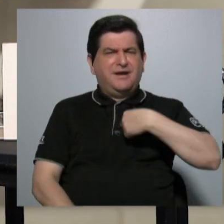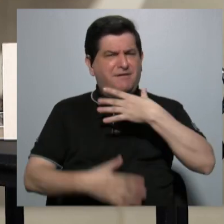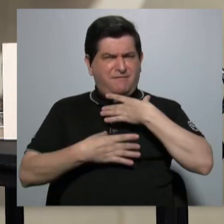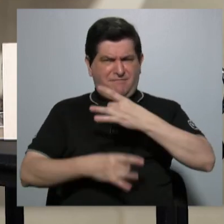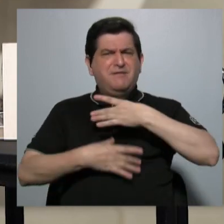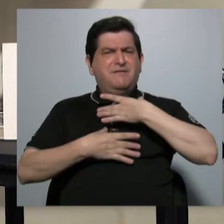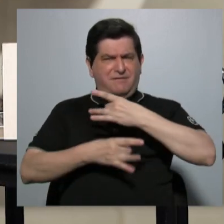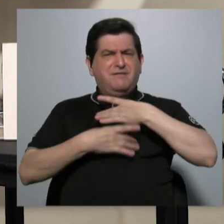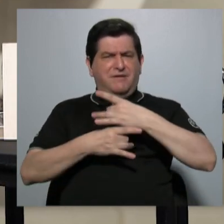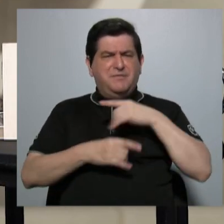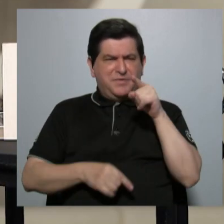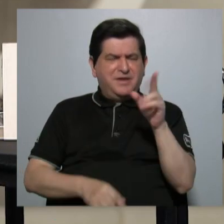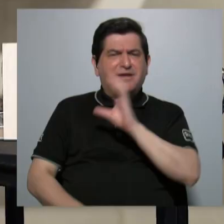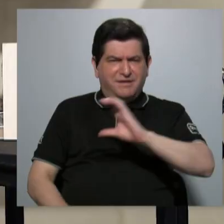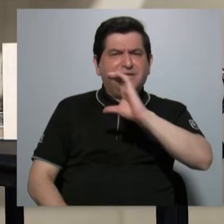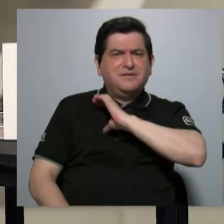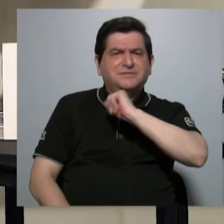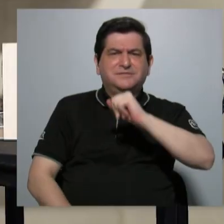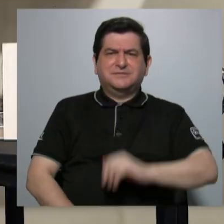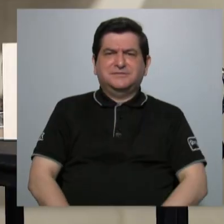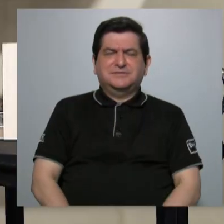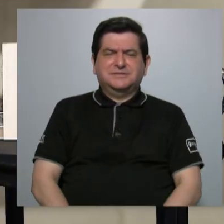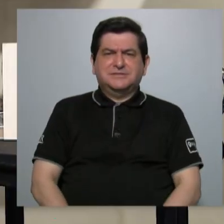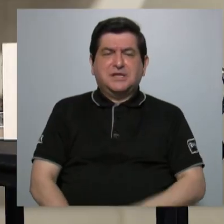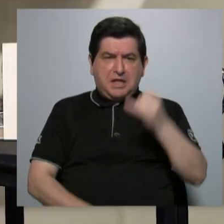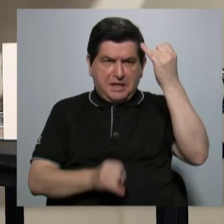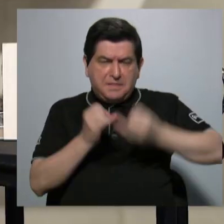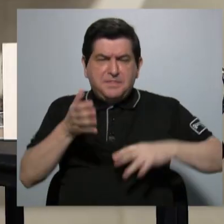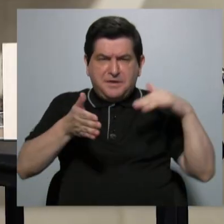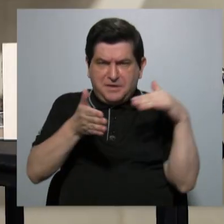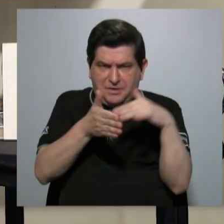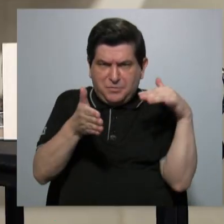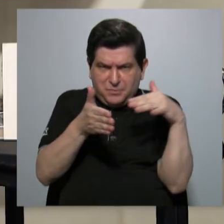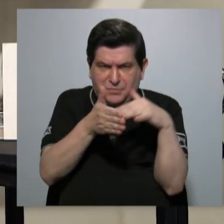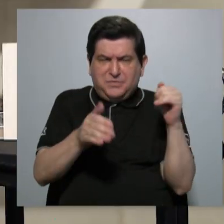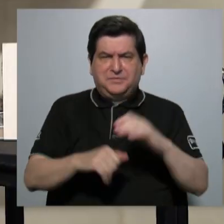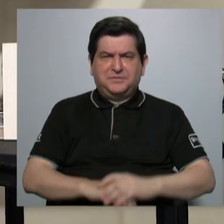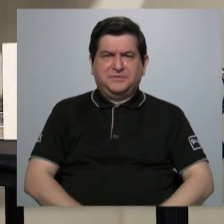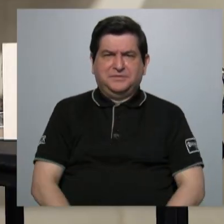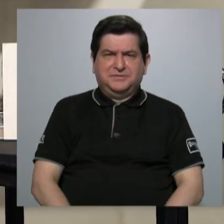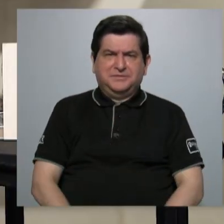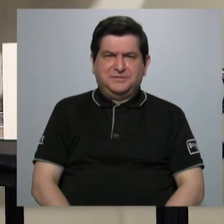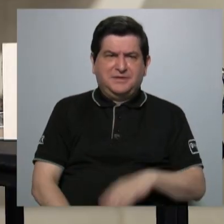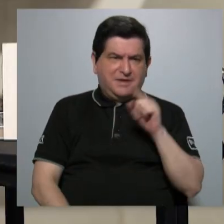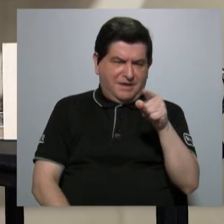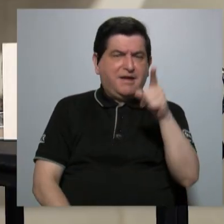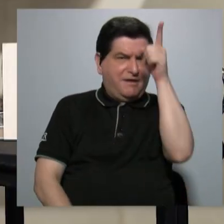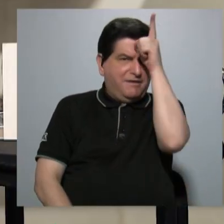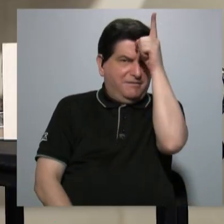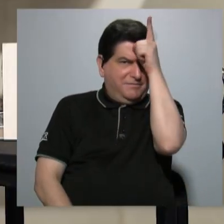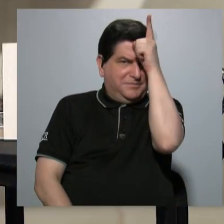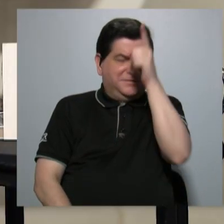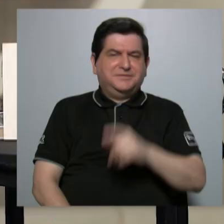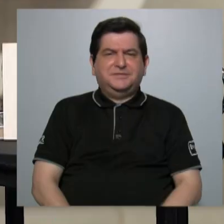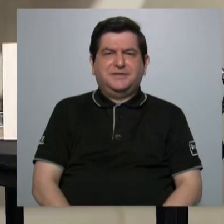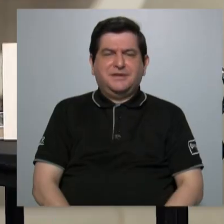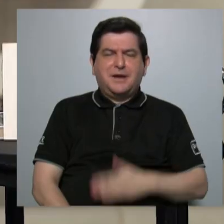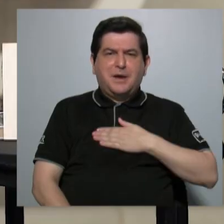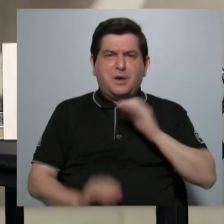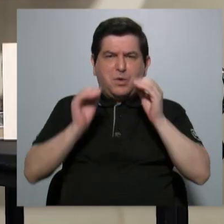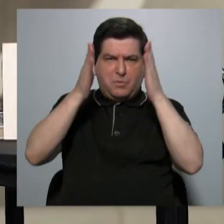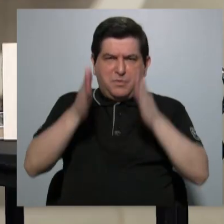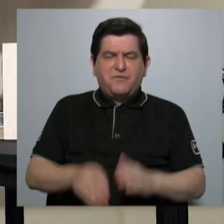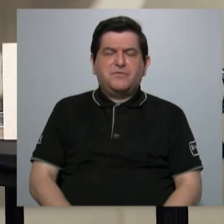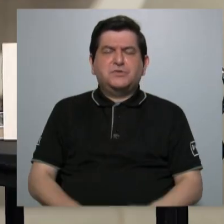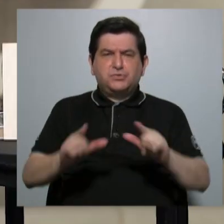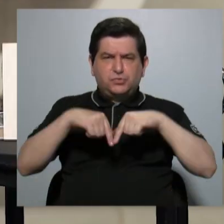interesó mucho ese aspecto. Termino mis estudios en Alemania. Mi profesor tocaba